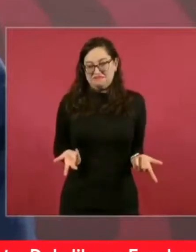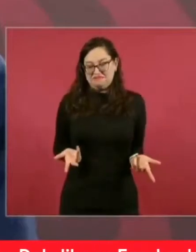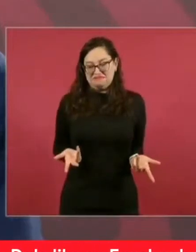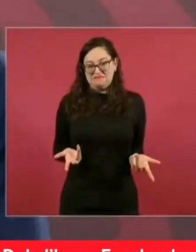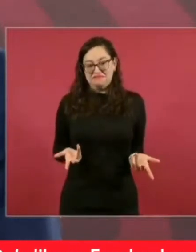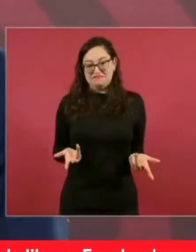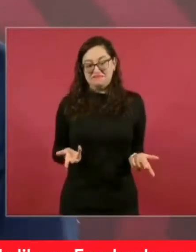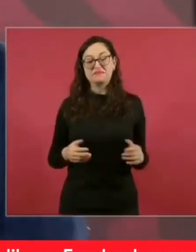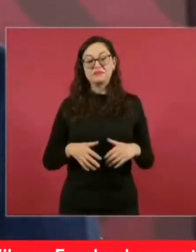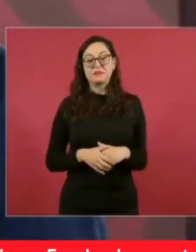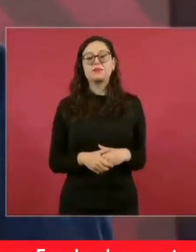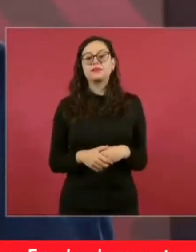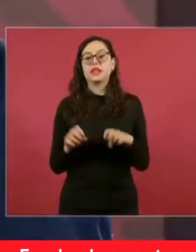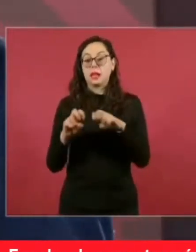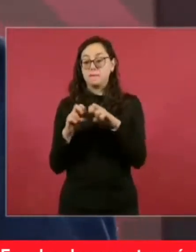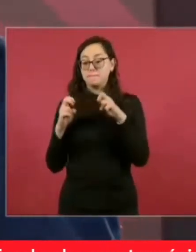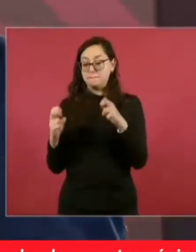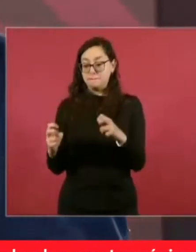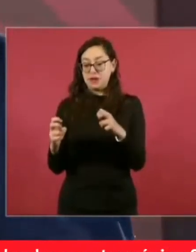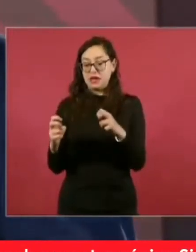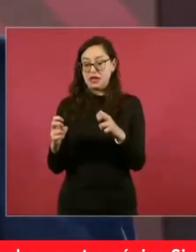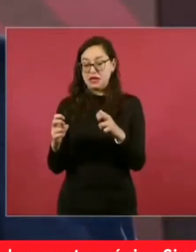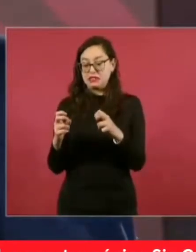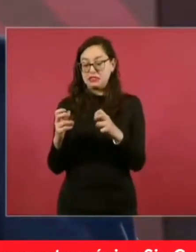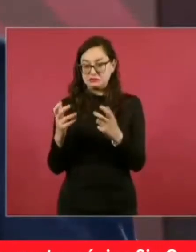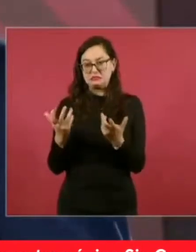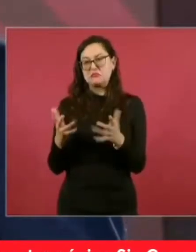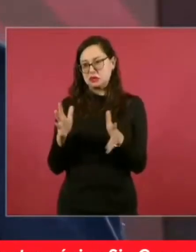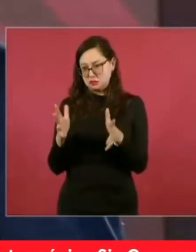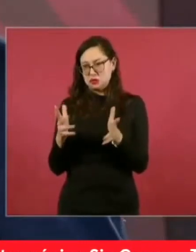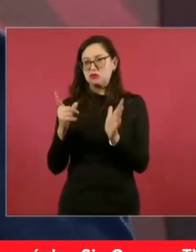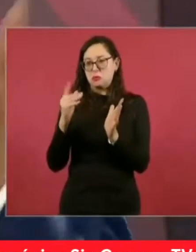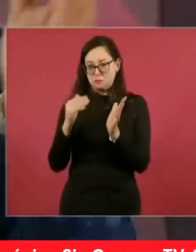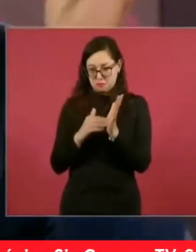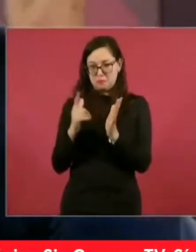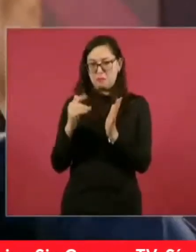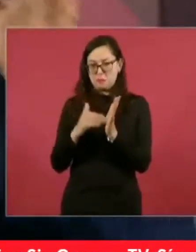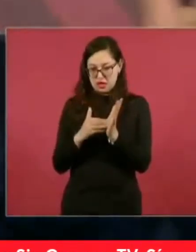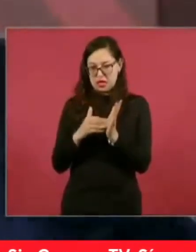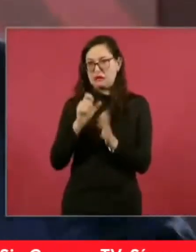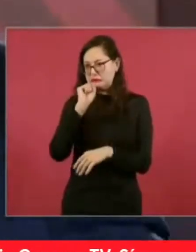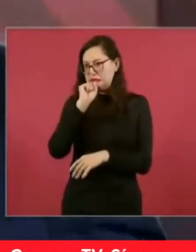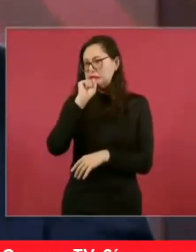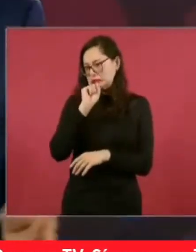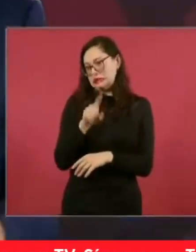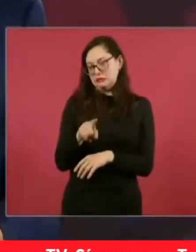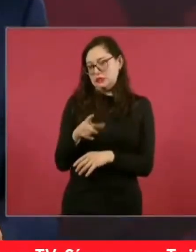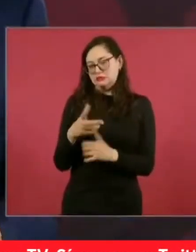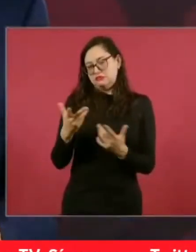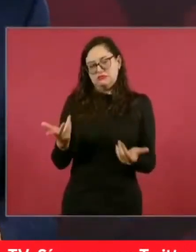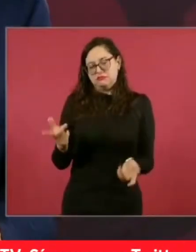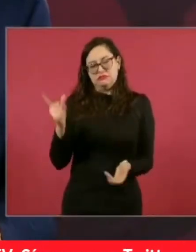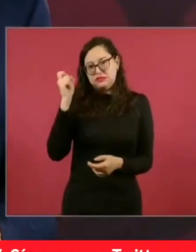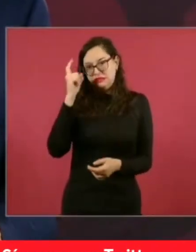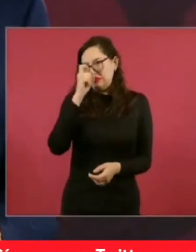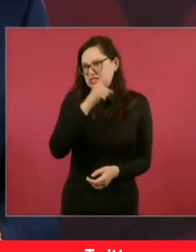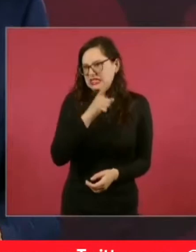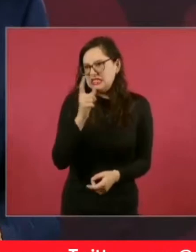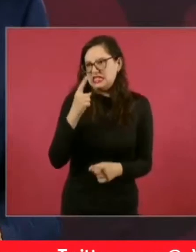Y los magistrados también como 1,000. Y es difícil que alguien sepa de